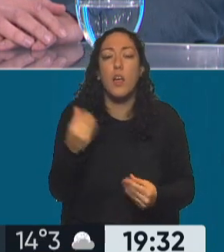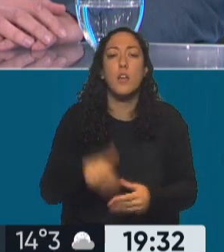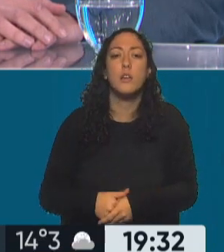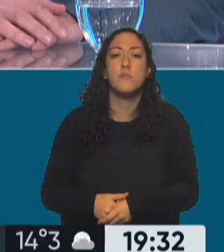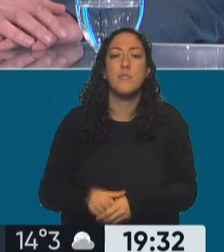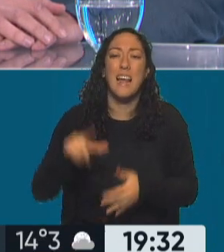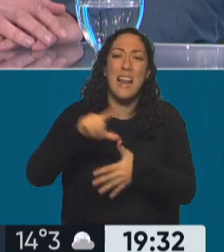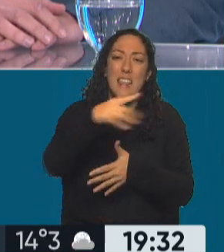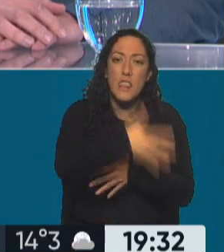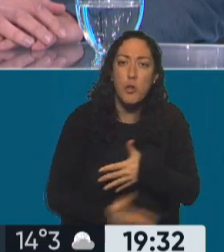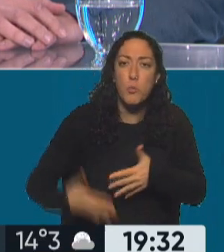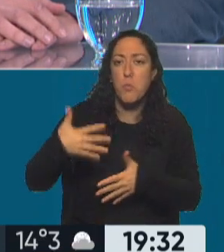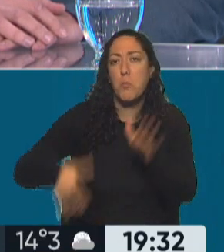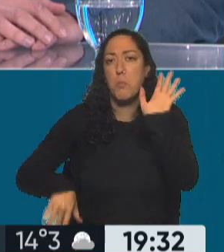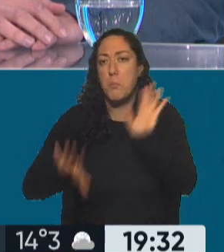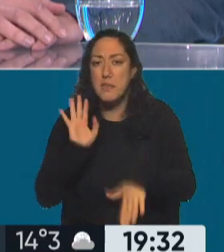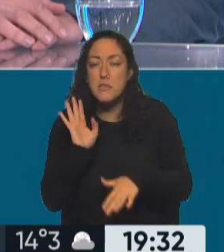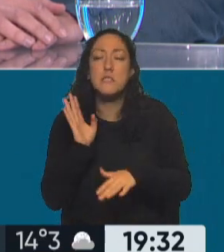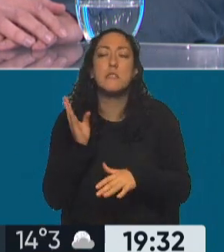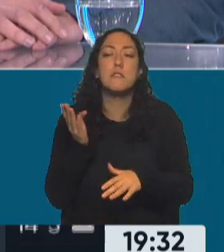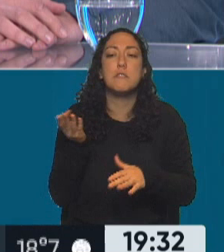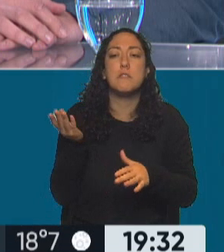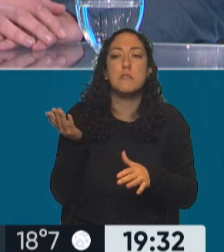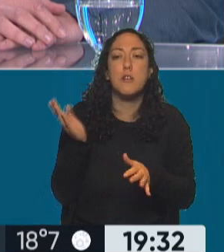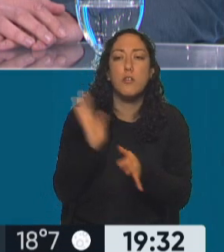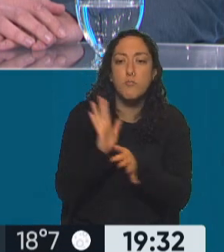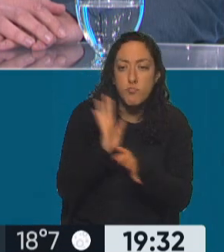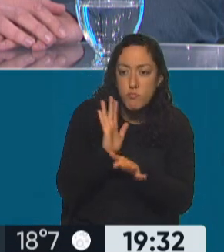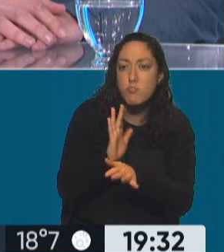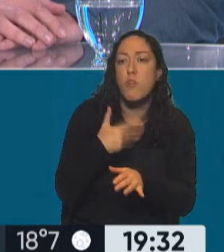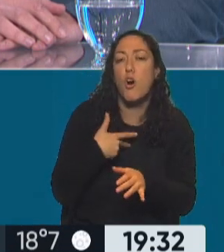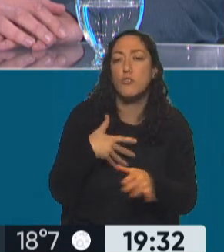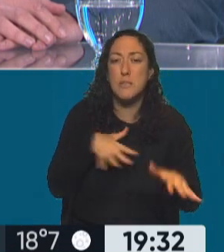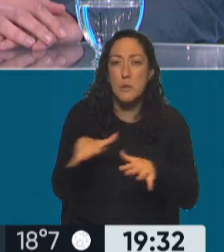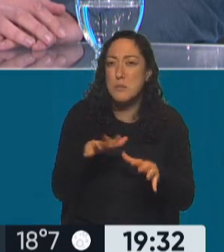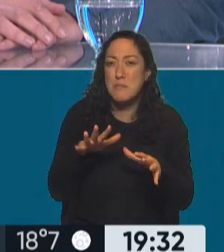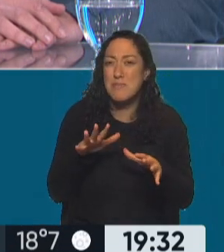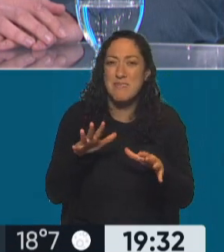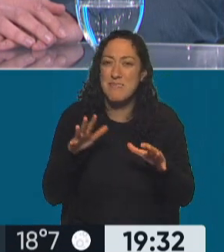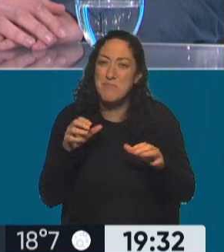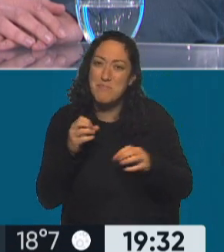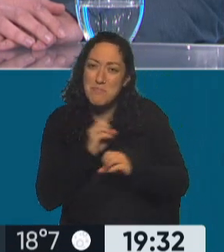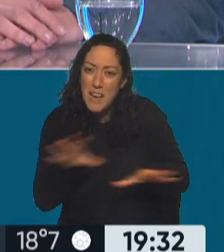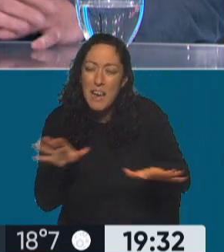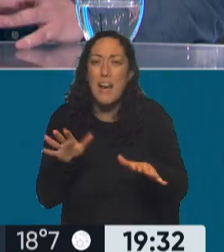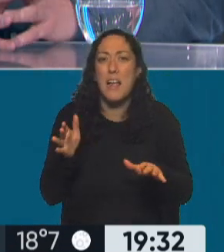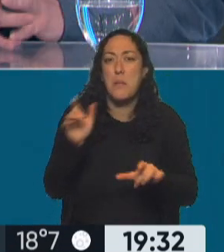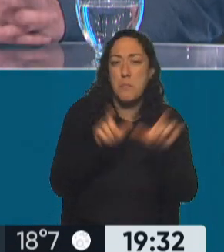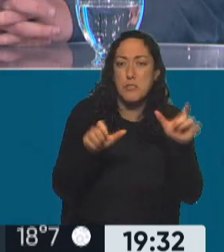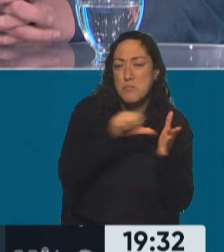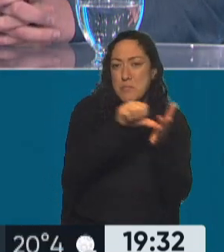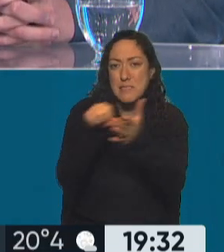en América Latina, que es una, si querés, capitalización del malestar que hay en buena parte de